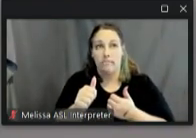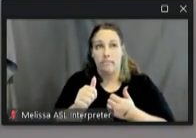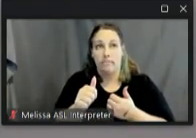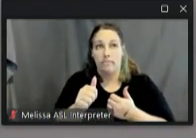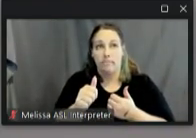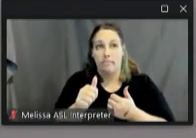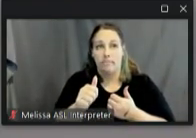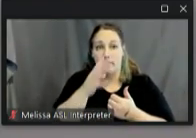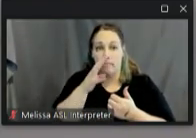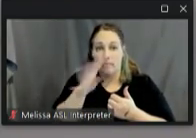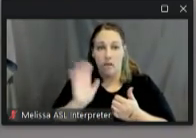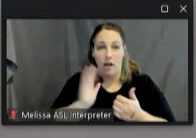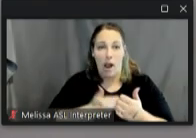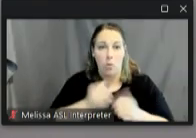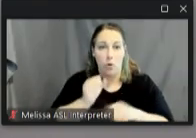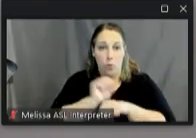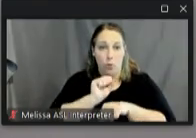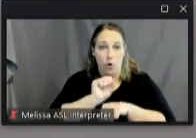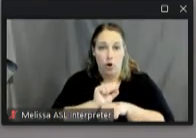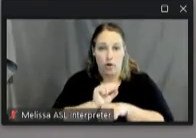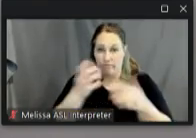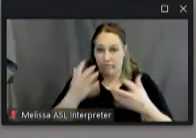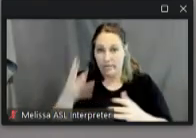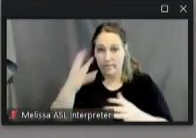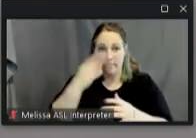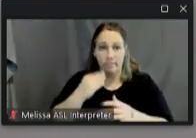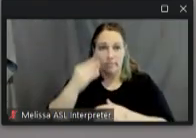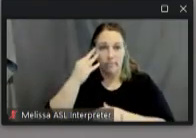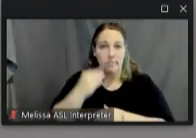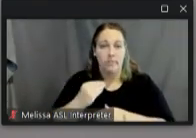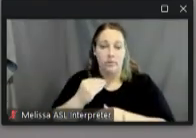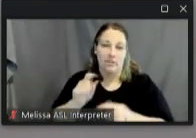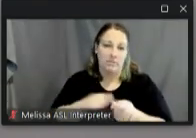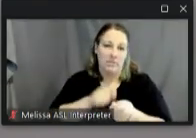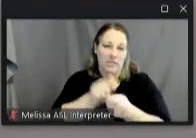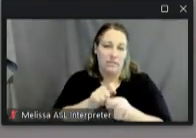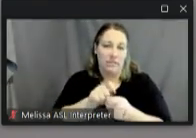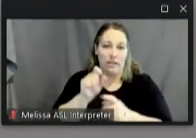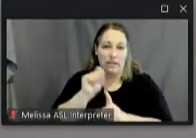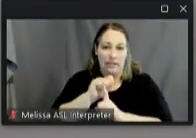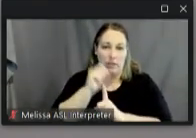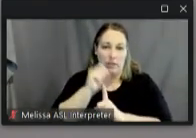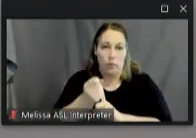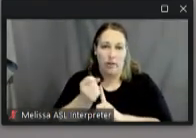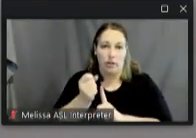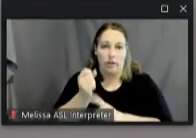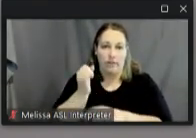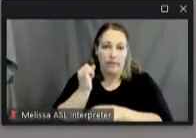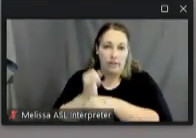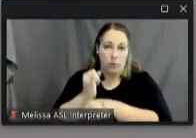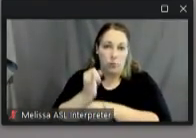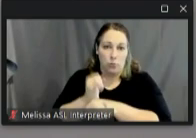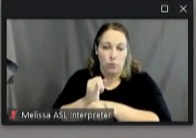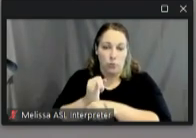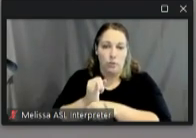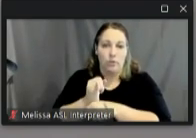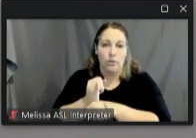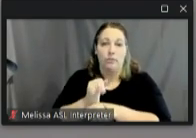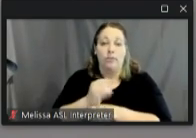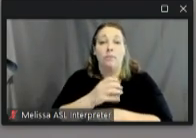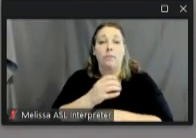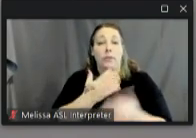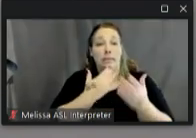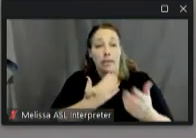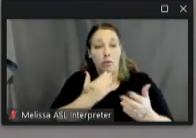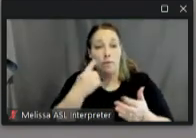a nuestra institución CAPRODI. Agradecemos las preguntas manifiestas en este momento por cada una de las